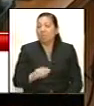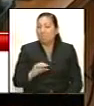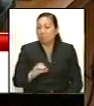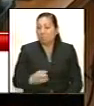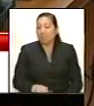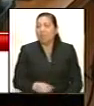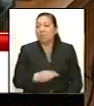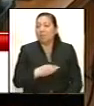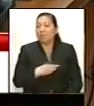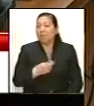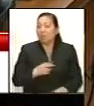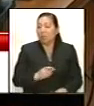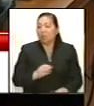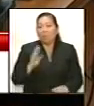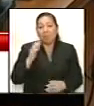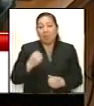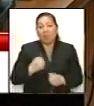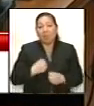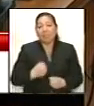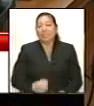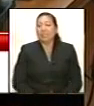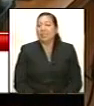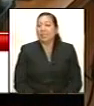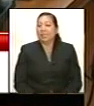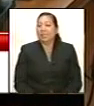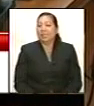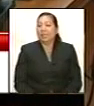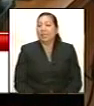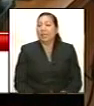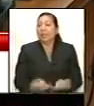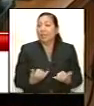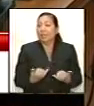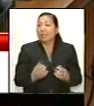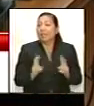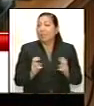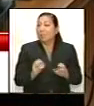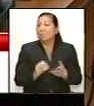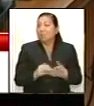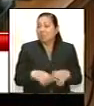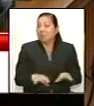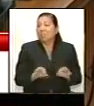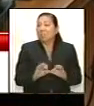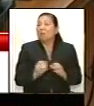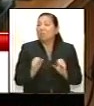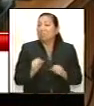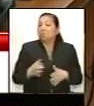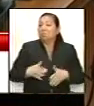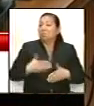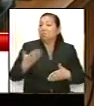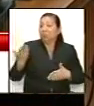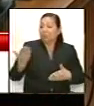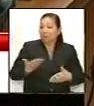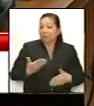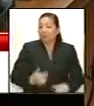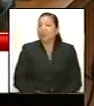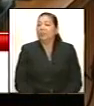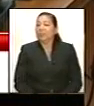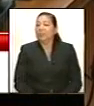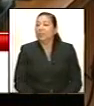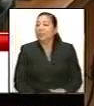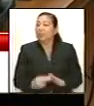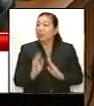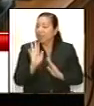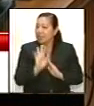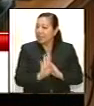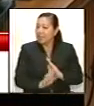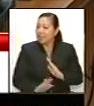con el Ministerio Público y con la Policía, y esto es sumamente importante porque nos da la posibilidad de estar a nivel